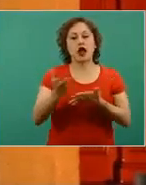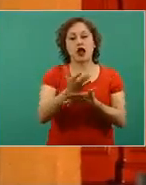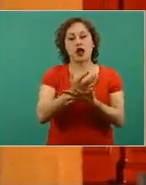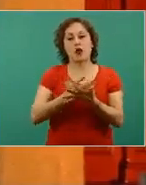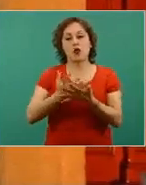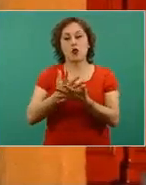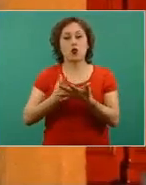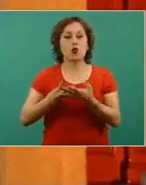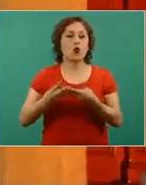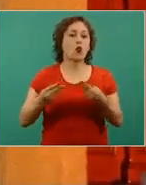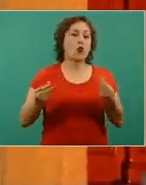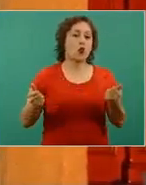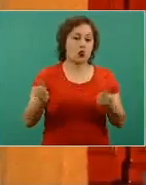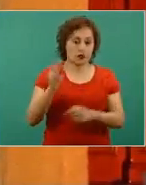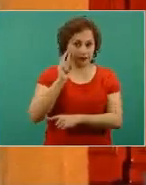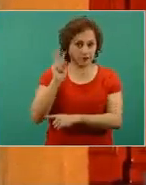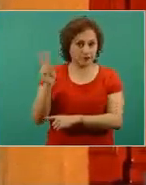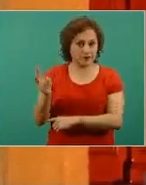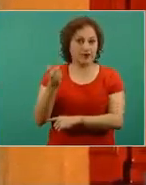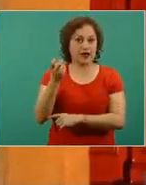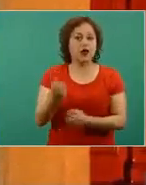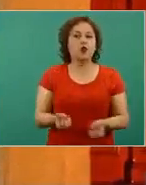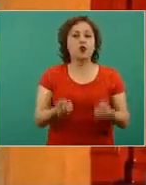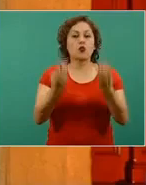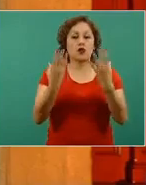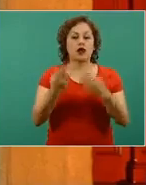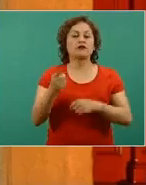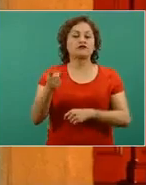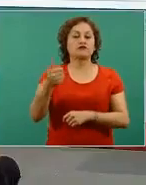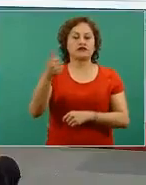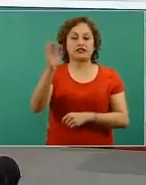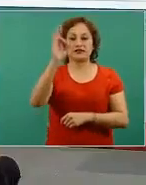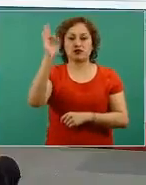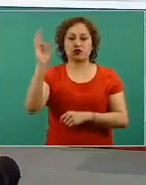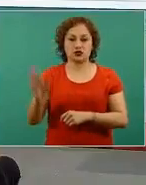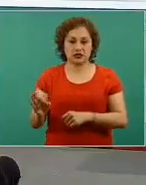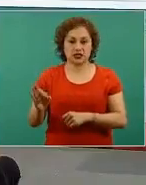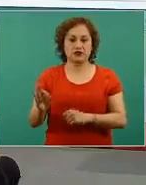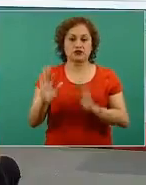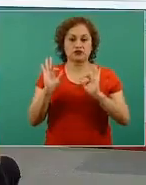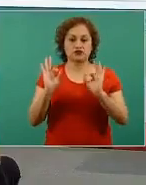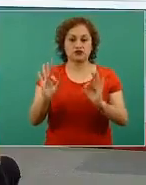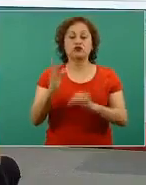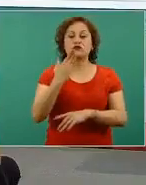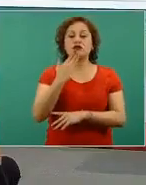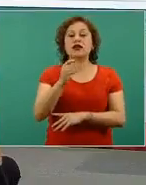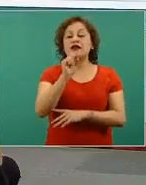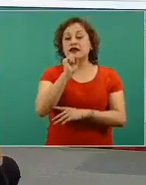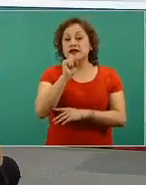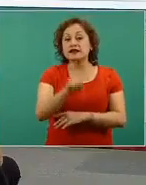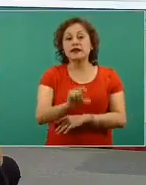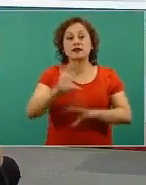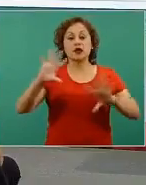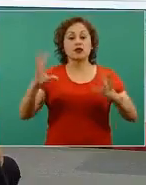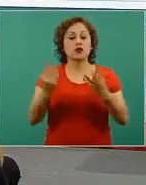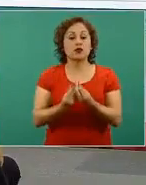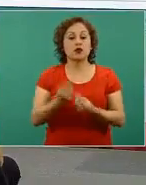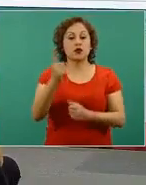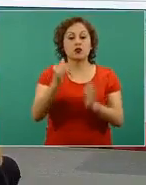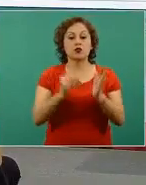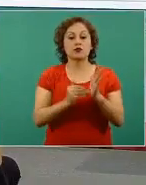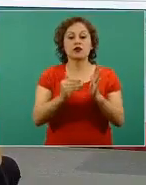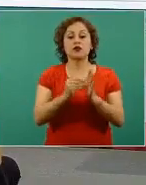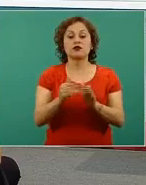día en esta gráfica con un menos 6% y también ya con una cifra de